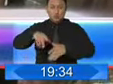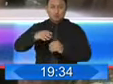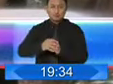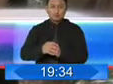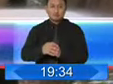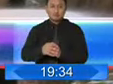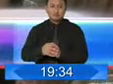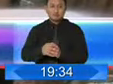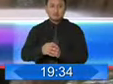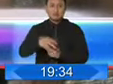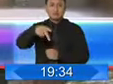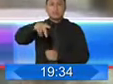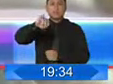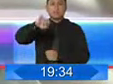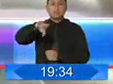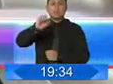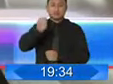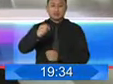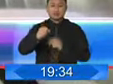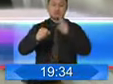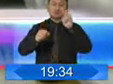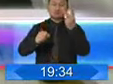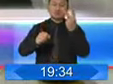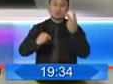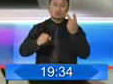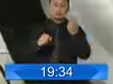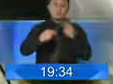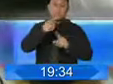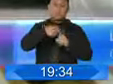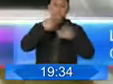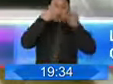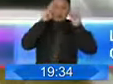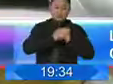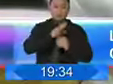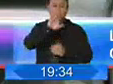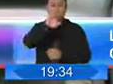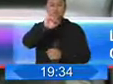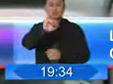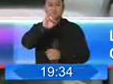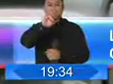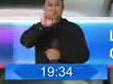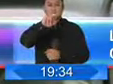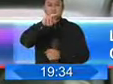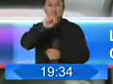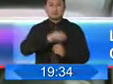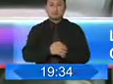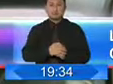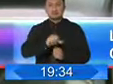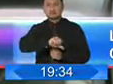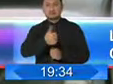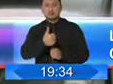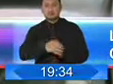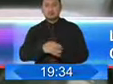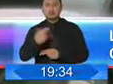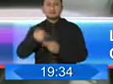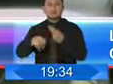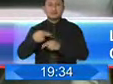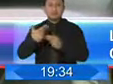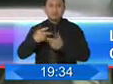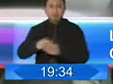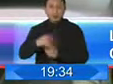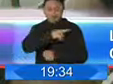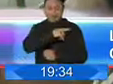en el de Los Pinos, y el segundo punto que abrimos en diciembre en Awin. Tenemos algunos business partners a los que se